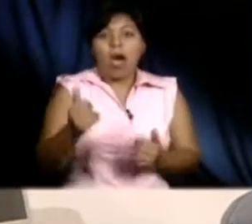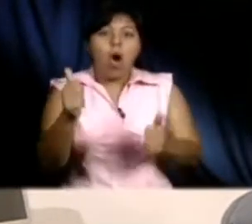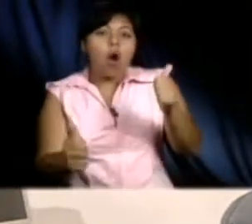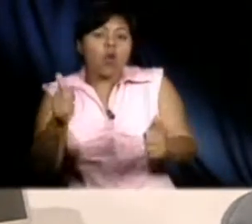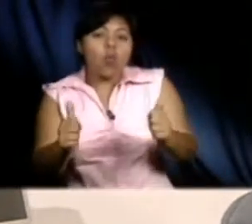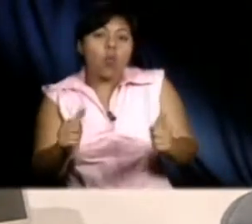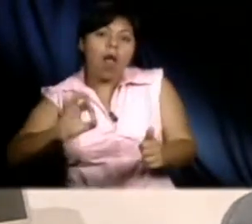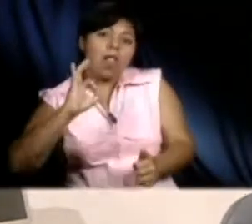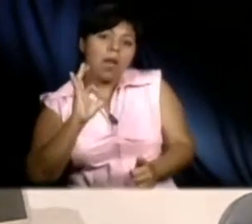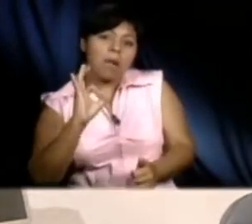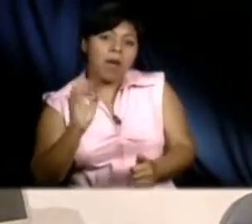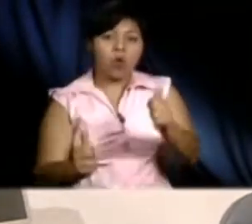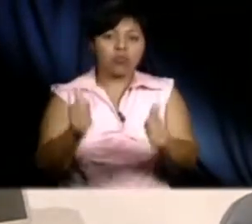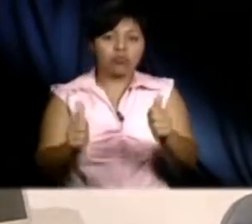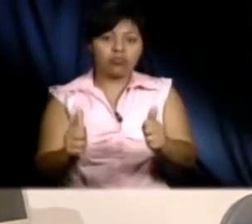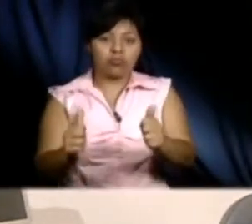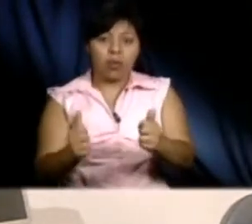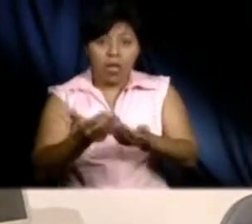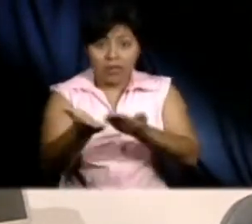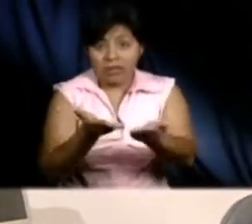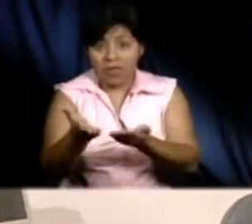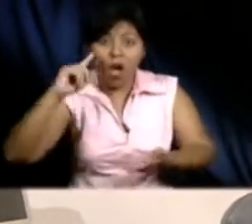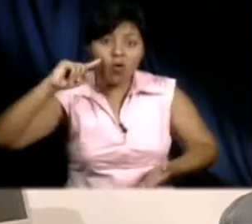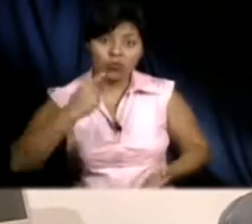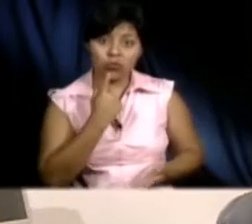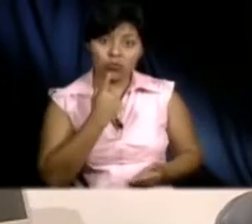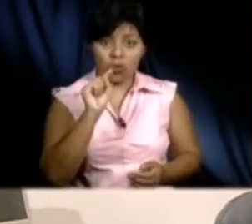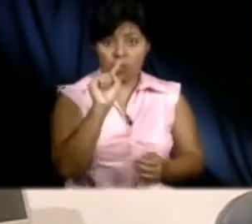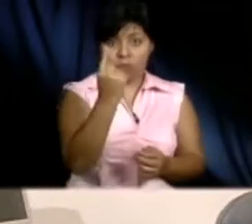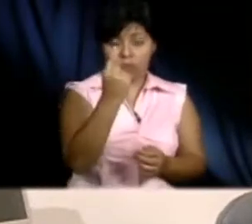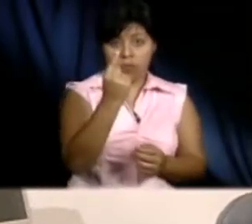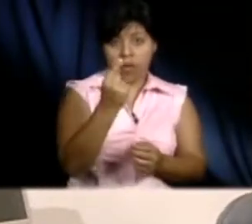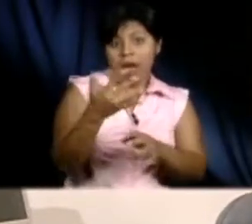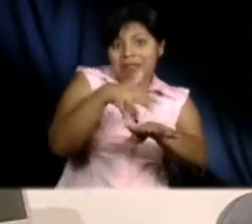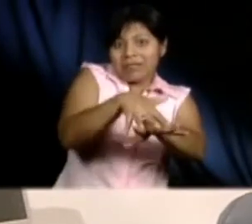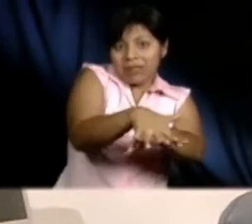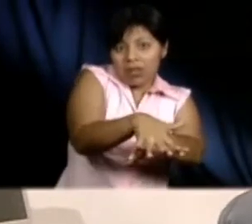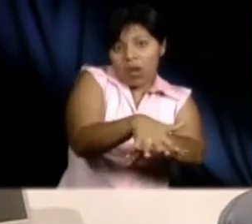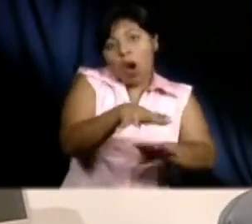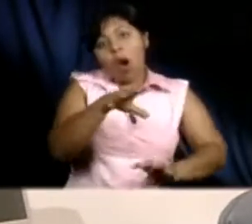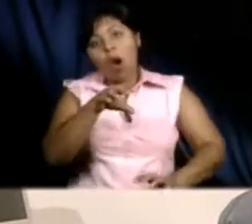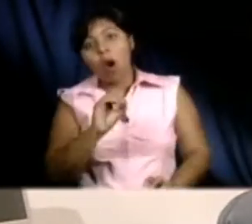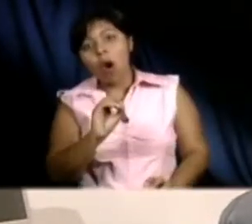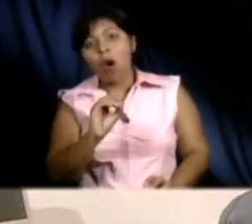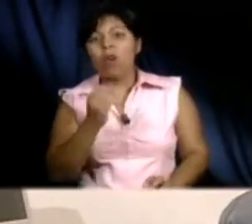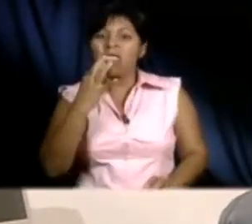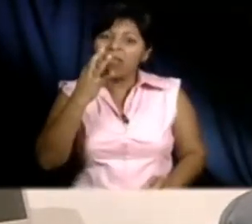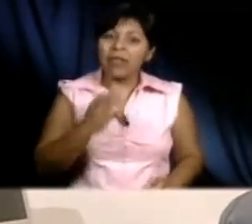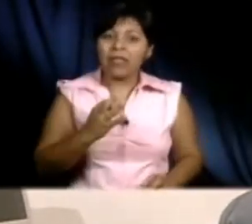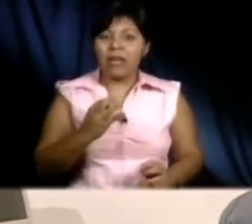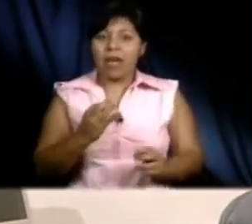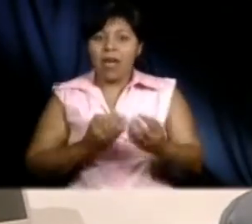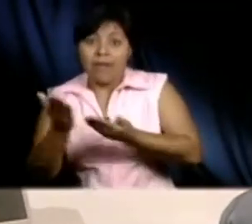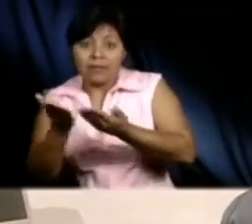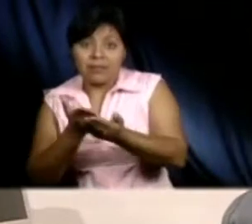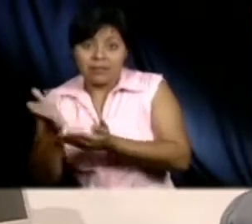es como la mejor modalidad de atención para los estudiantes sordos. Si es a través de una integración educativa o es realmente